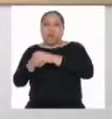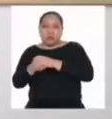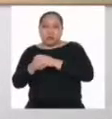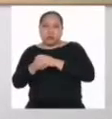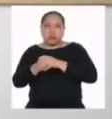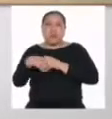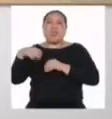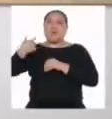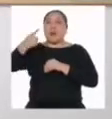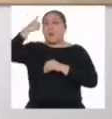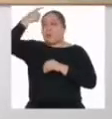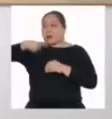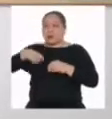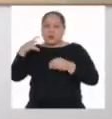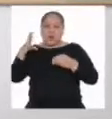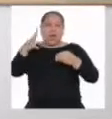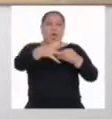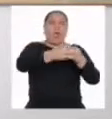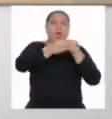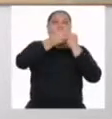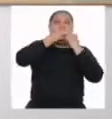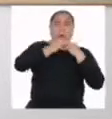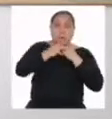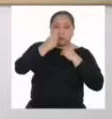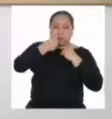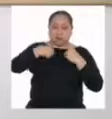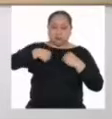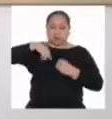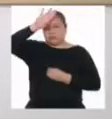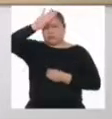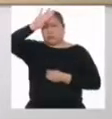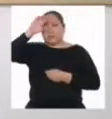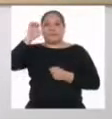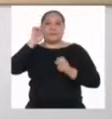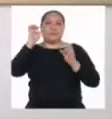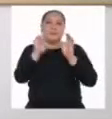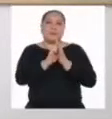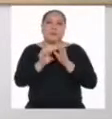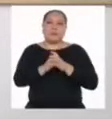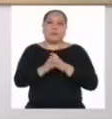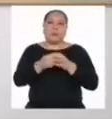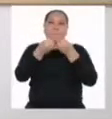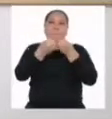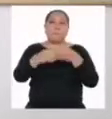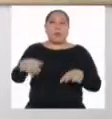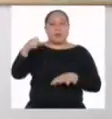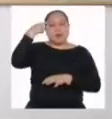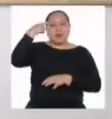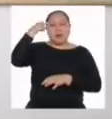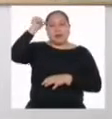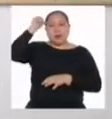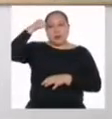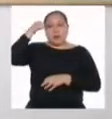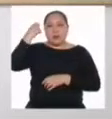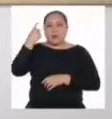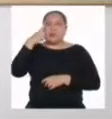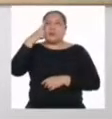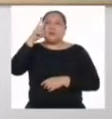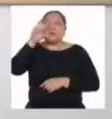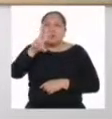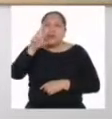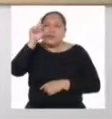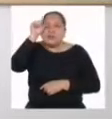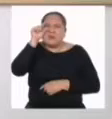personas en quienes causa diversas afecciones. Por ejemplo, pérdida de memoria, de la